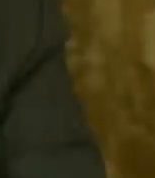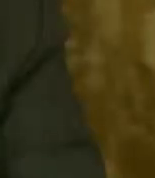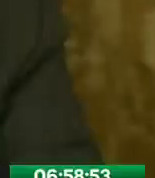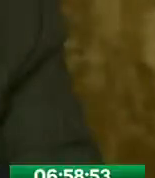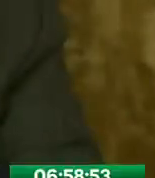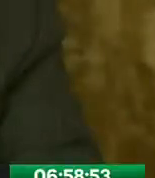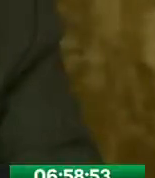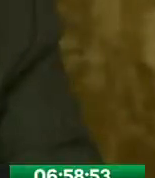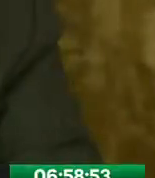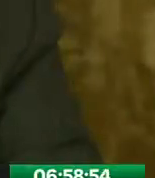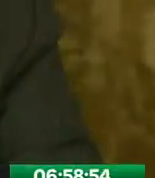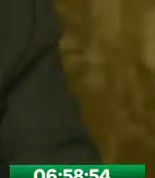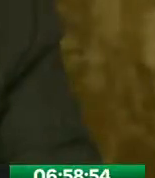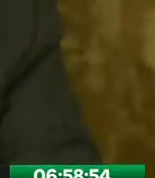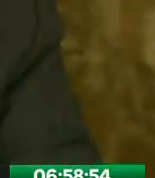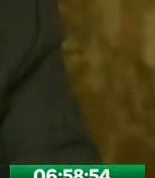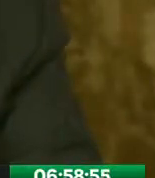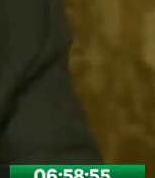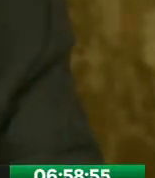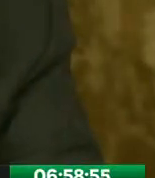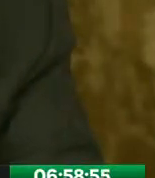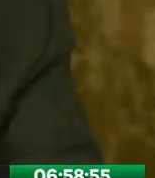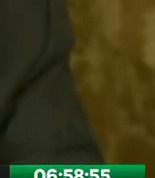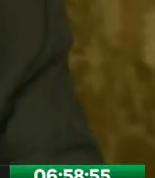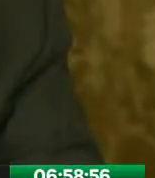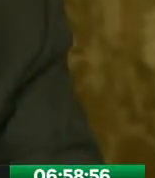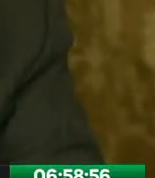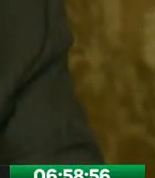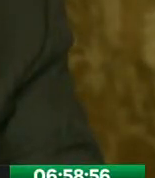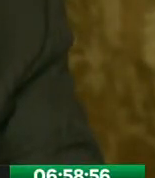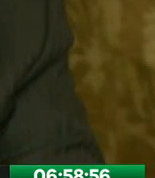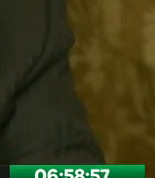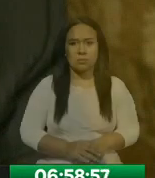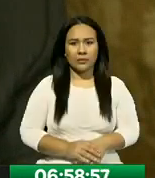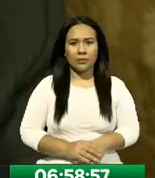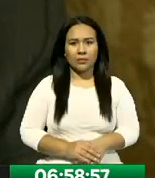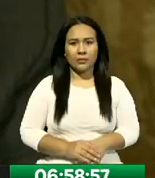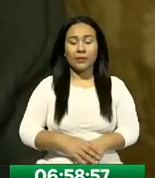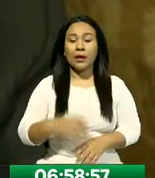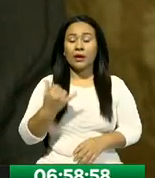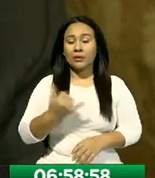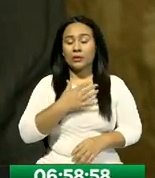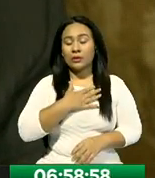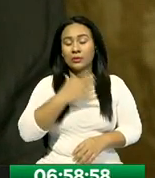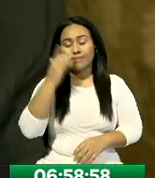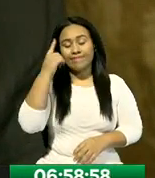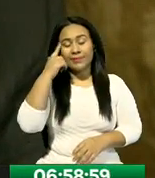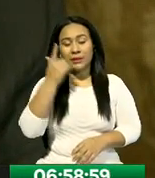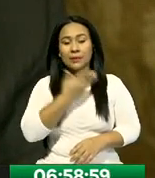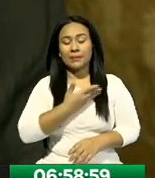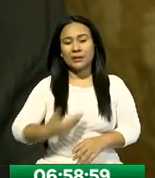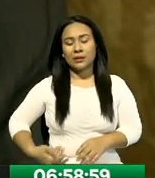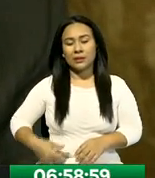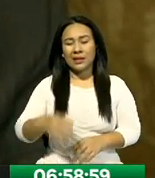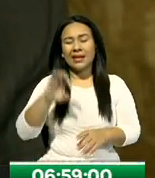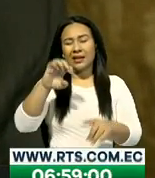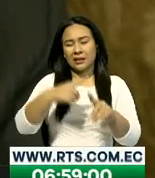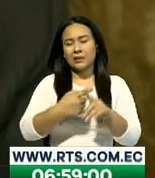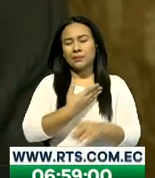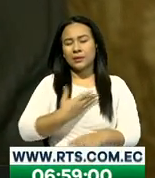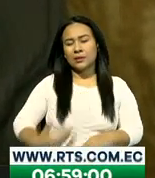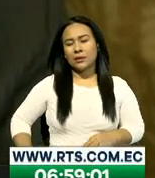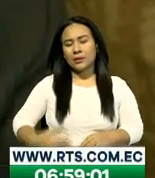Presidente Correa debería venir. Y a veces desearía verdaderamente que resulte inocente de lo que se le